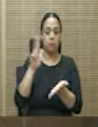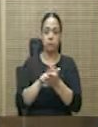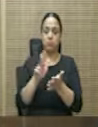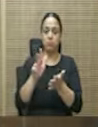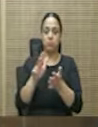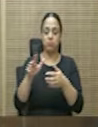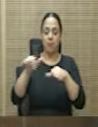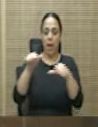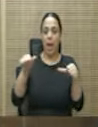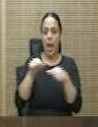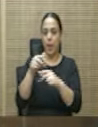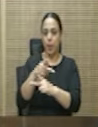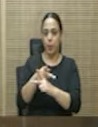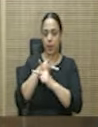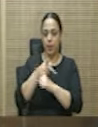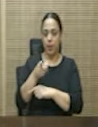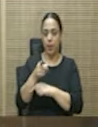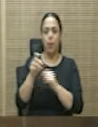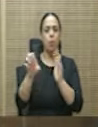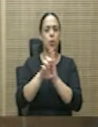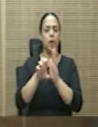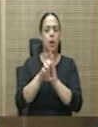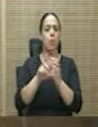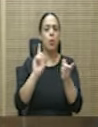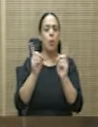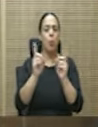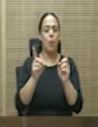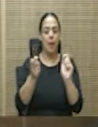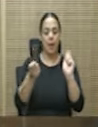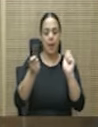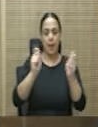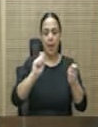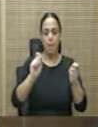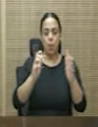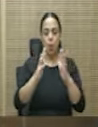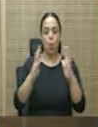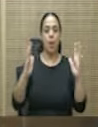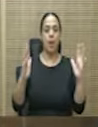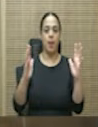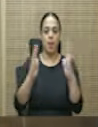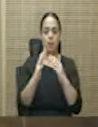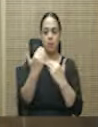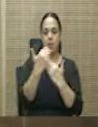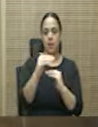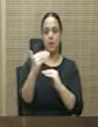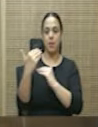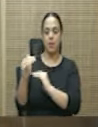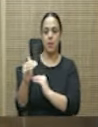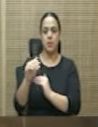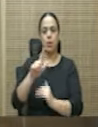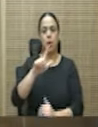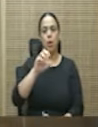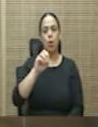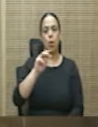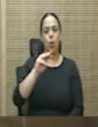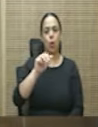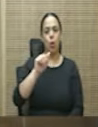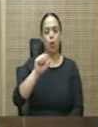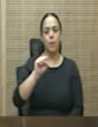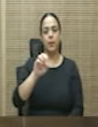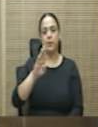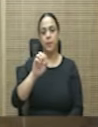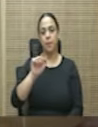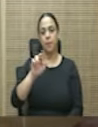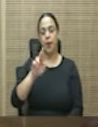ello son la modificación de límites de la reserva biológica lo más de barbour 'la para el desarrollo del proyecto